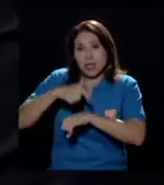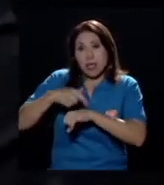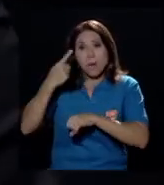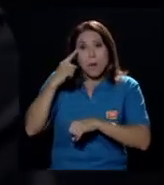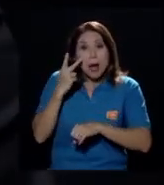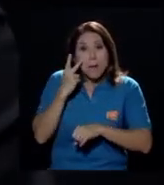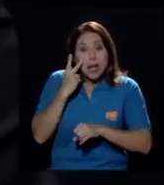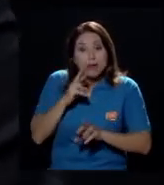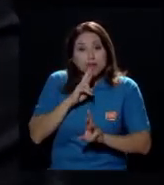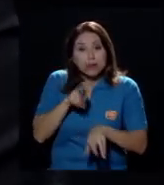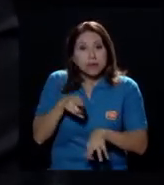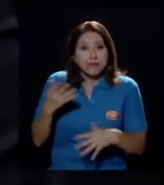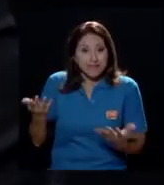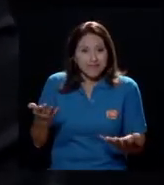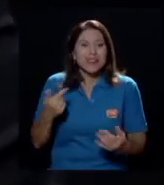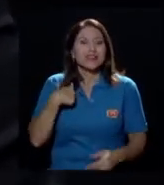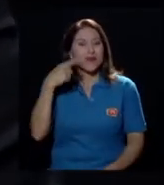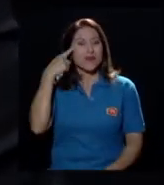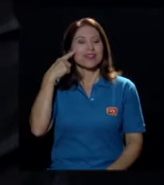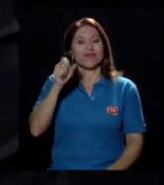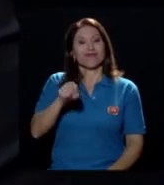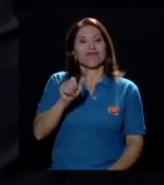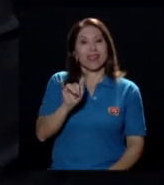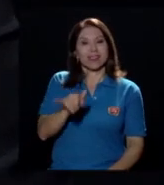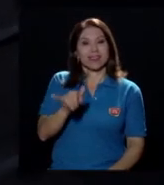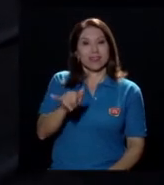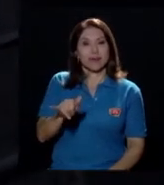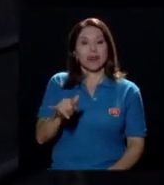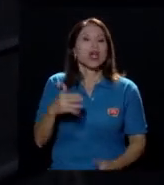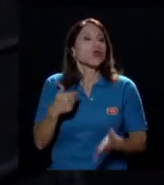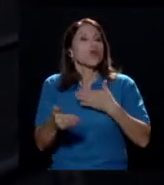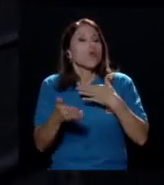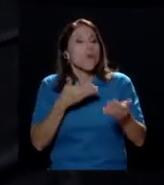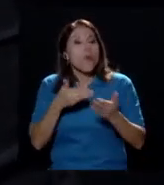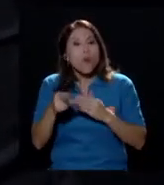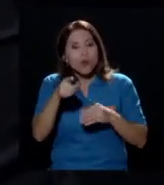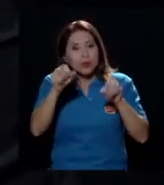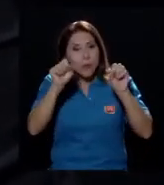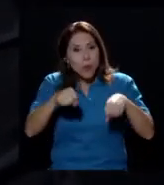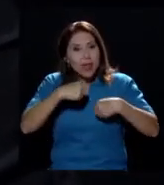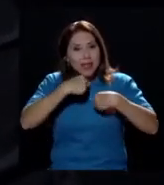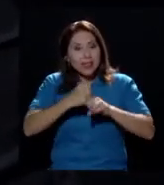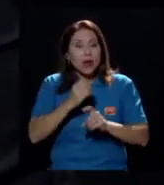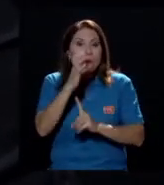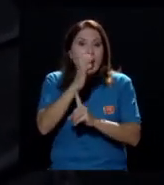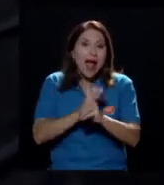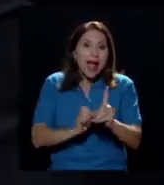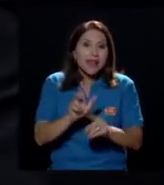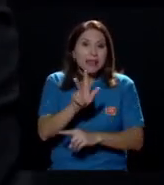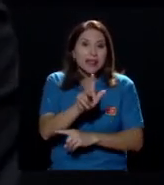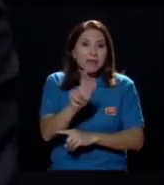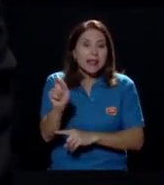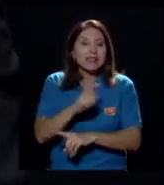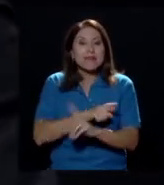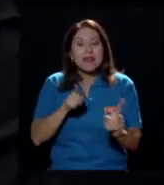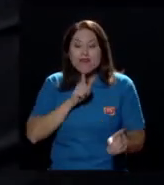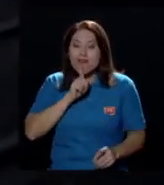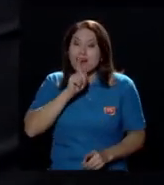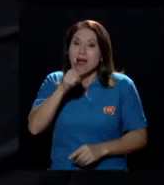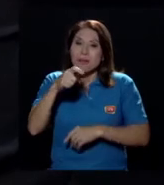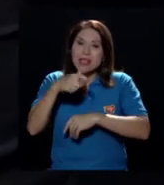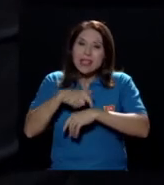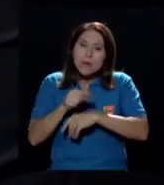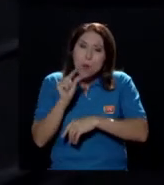sí, por más que usted pueda hacerlo por trimestres o por... Es relativamente poco el tiempo. Lo que sí es